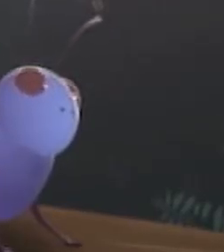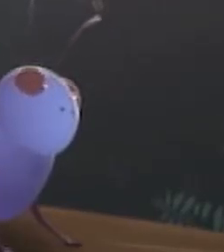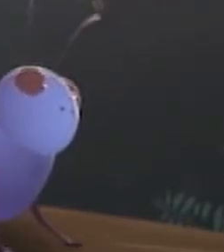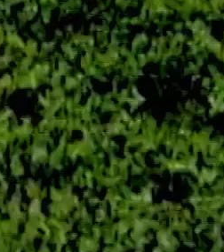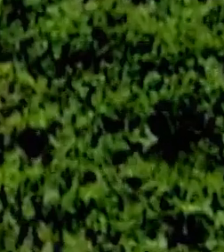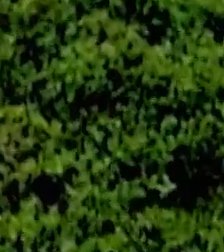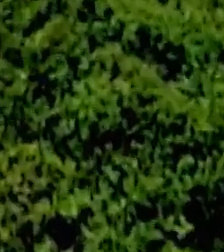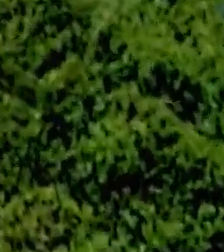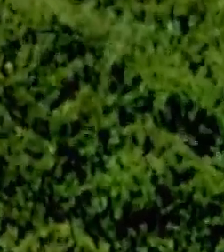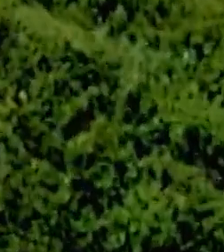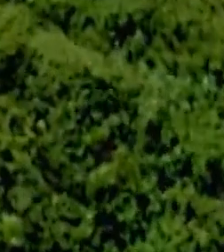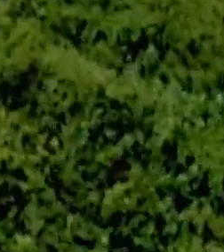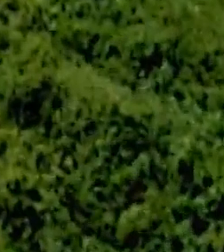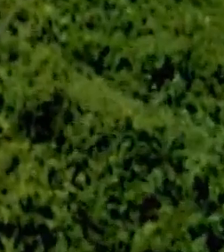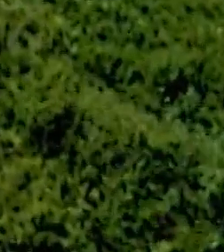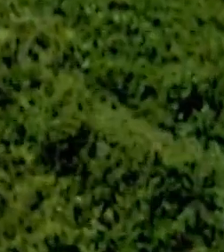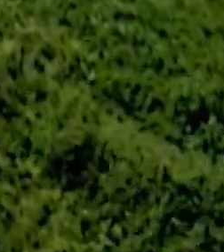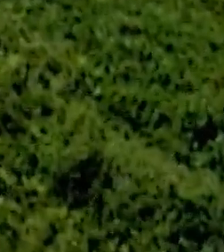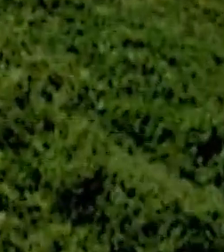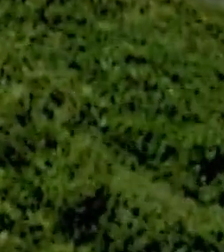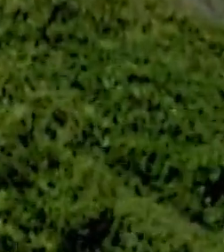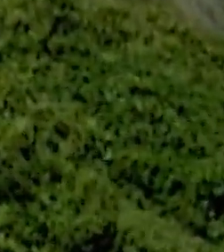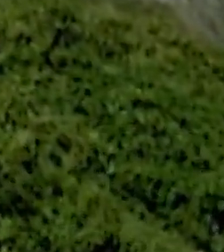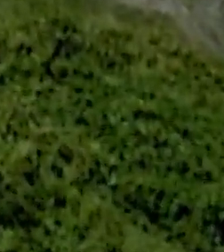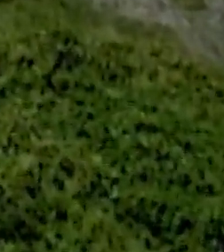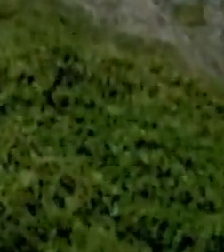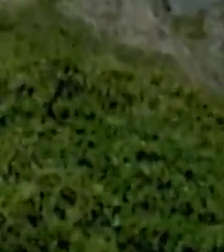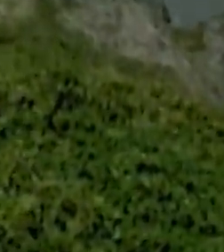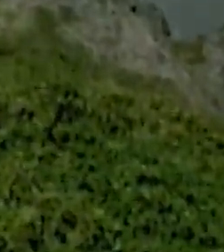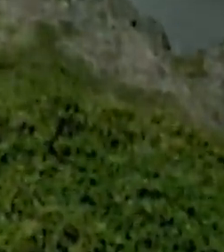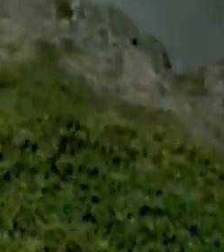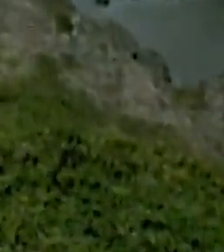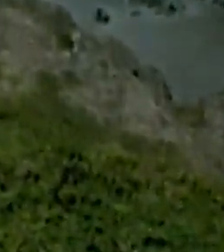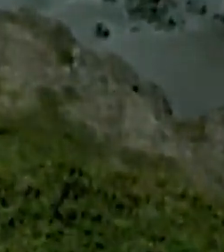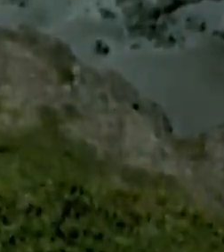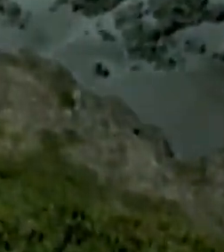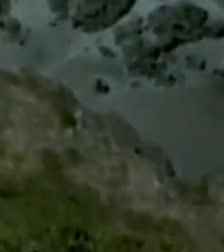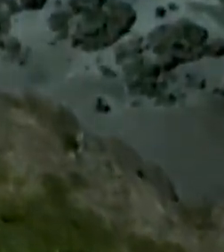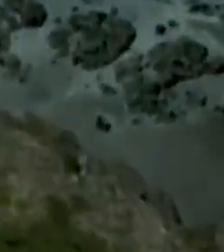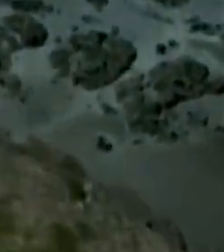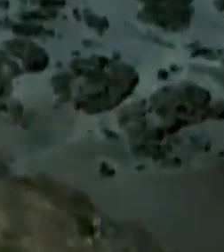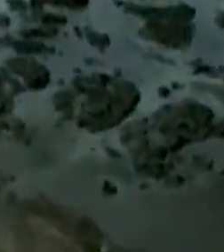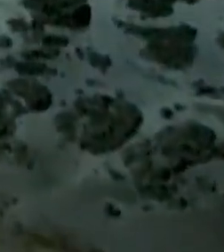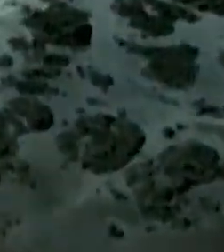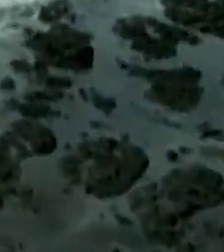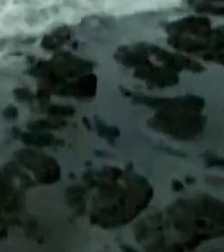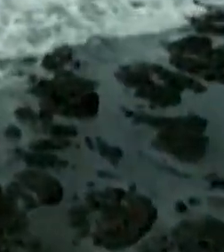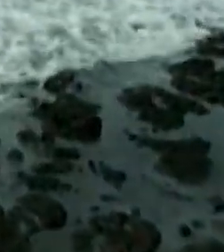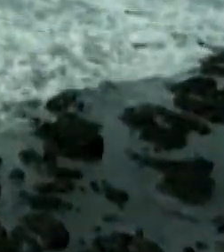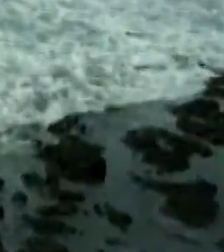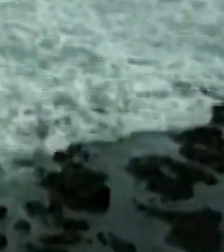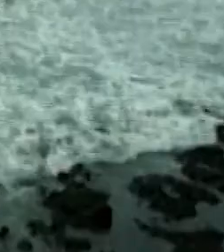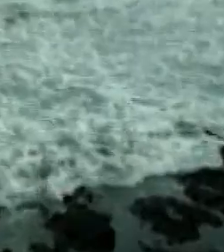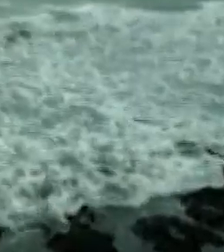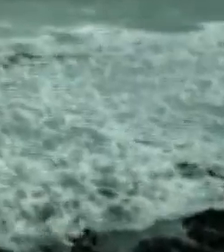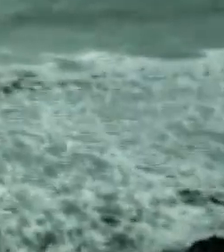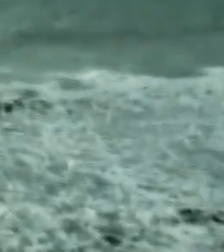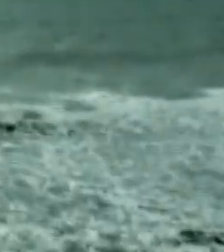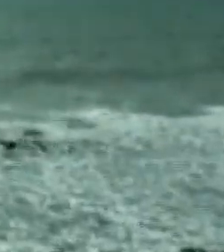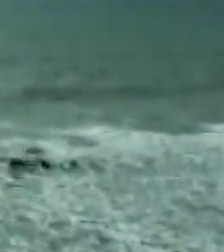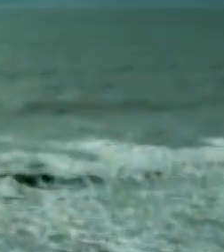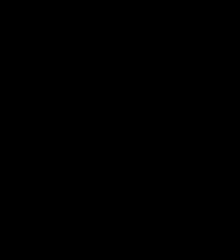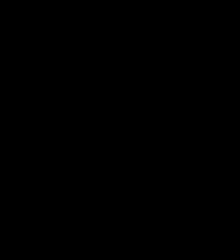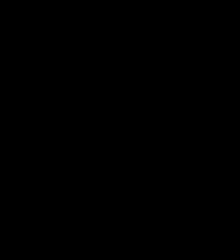El jueves 3 de septiembre a las 9 de la noche, con repetición el domingo a las 11 de la mañana. Aquí